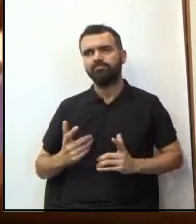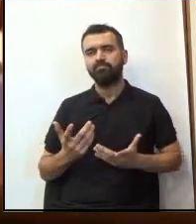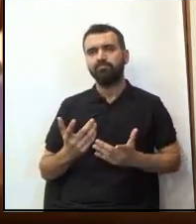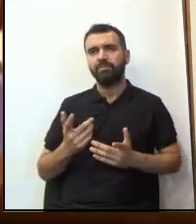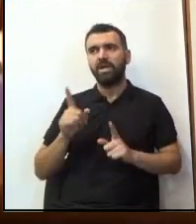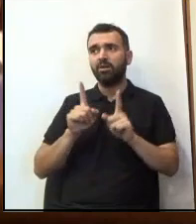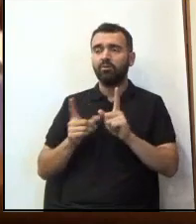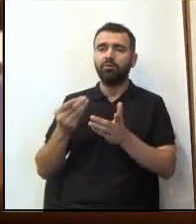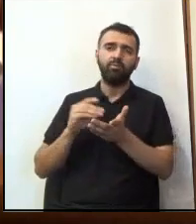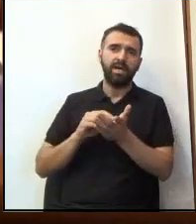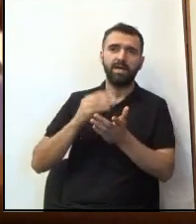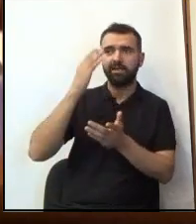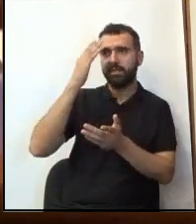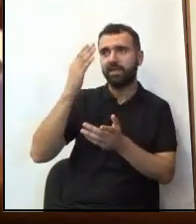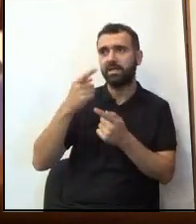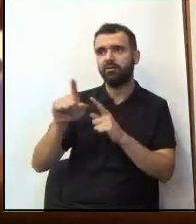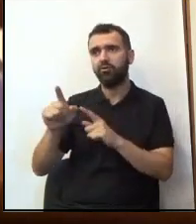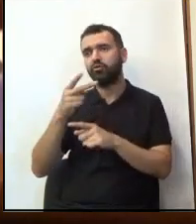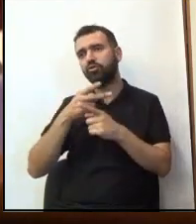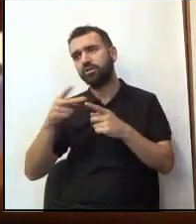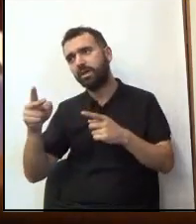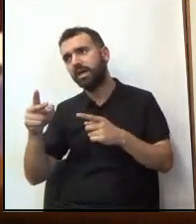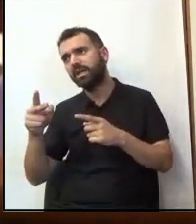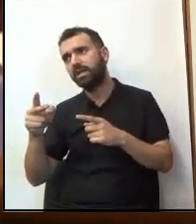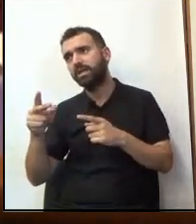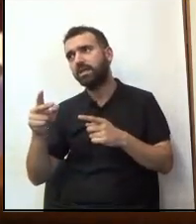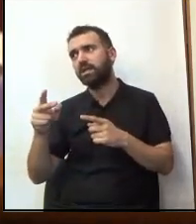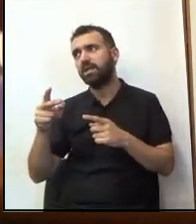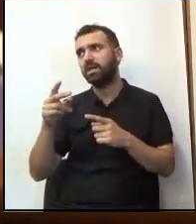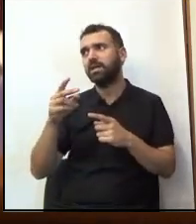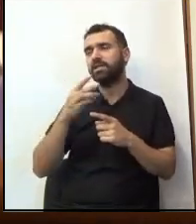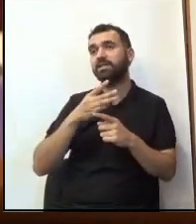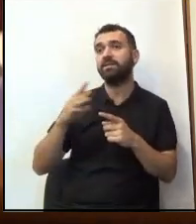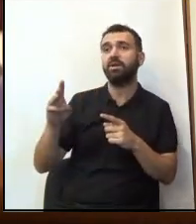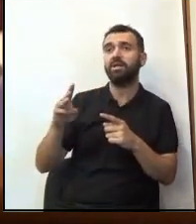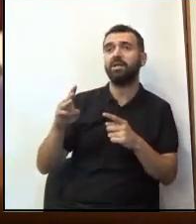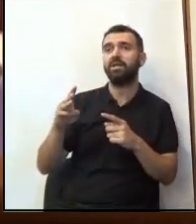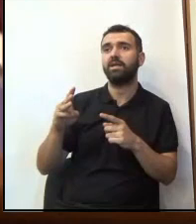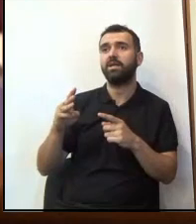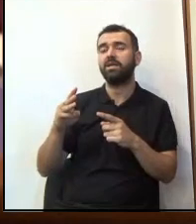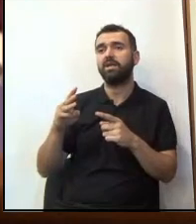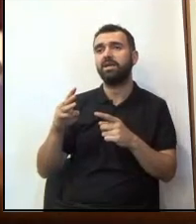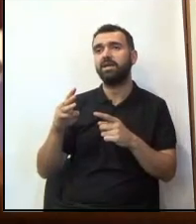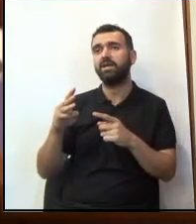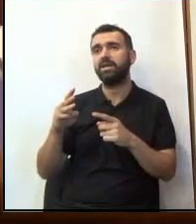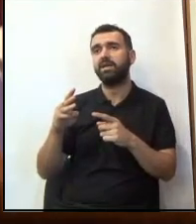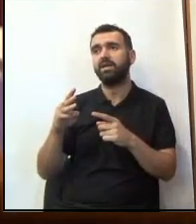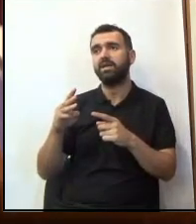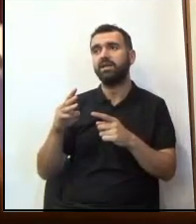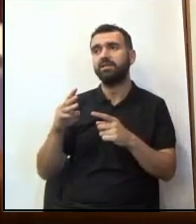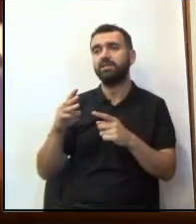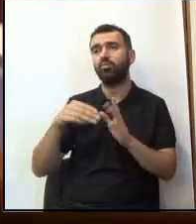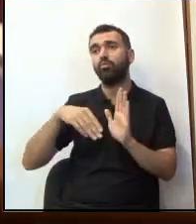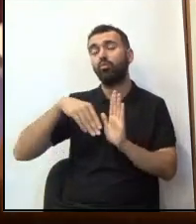unos más días que otros, 2 semanas que en Lorenzini es mucho más que el promedio de lo que toman la mayoría de los chilenos, así